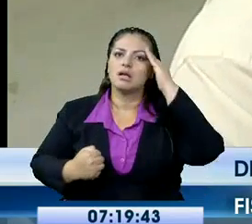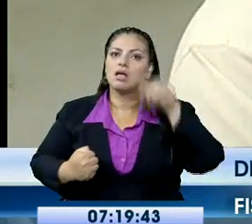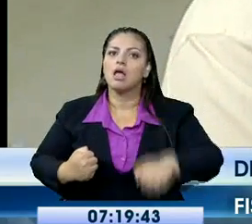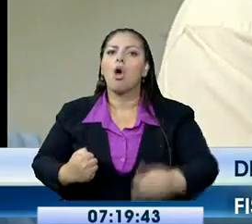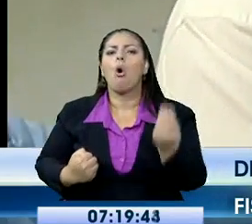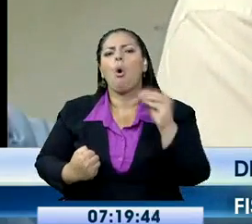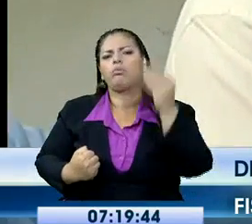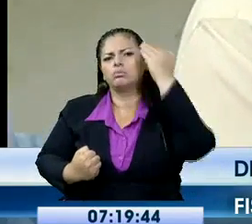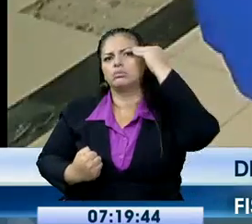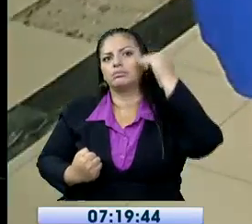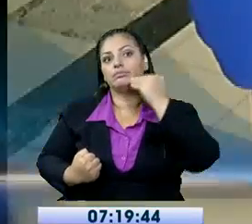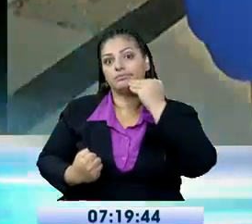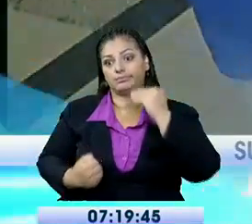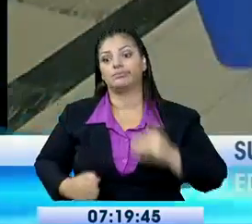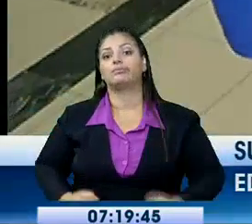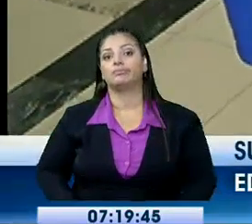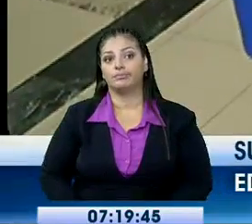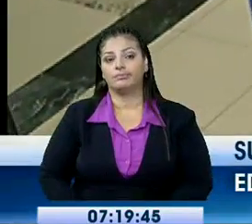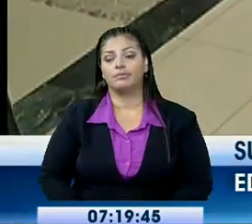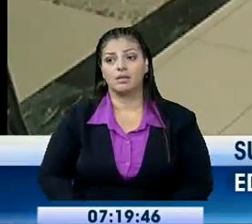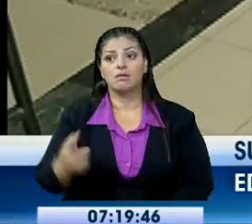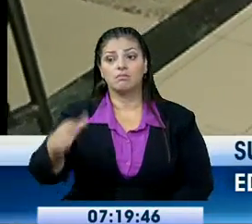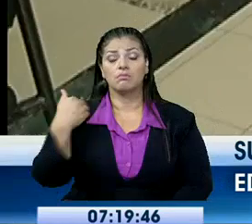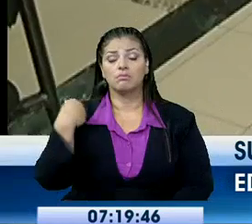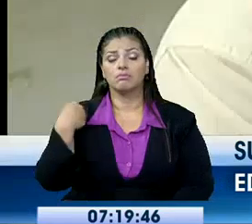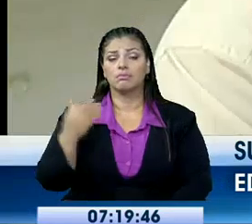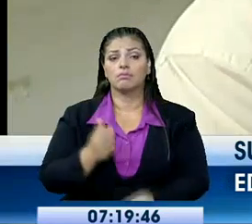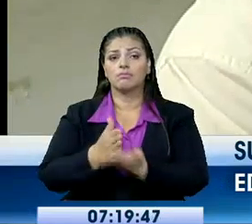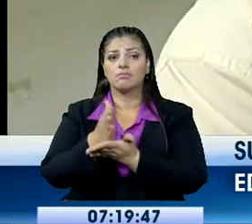aquello, el cuchillo que le fue encontrado objeto con el cual